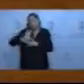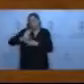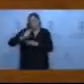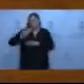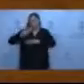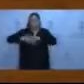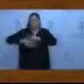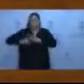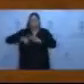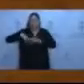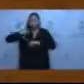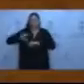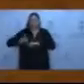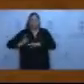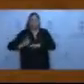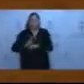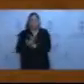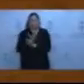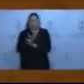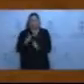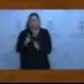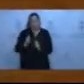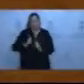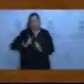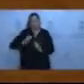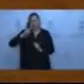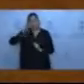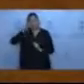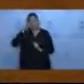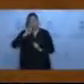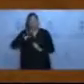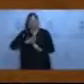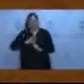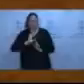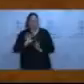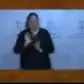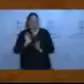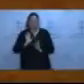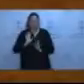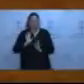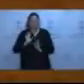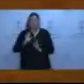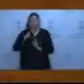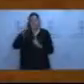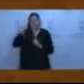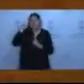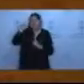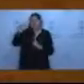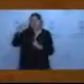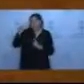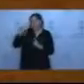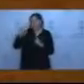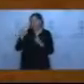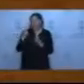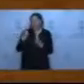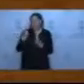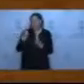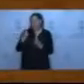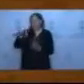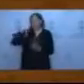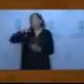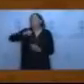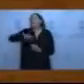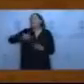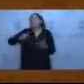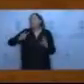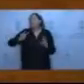le transmite una preocupación. La falta, digamos, de respeto y, entre comillas, de temor de nuestros